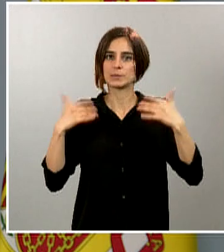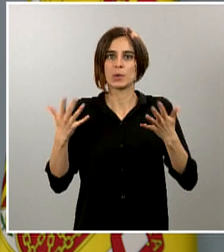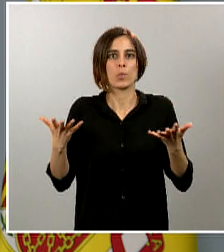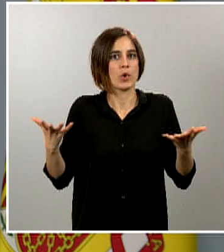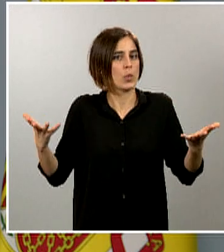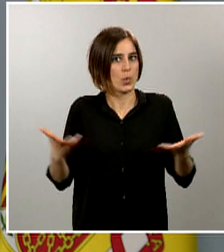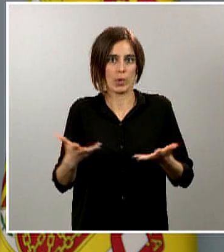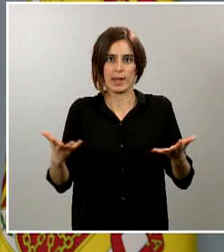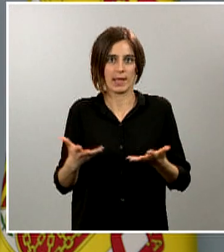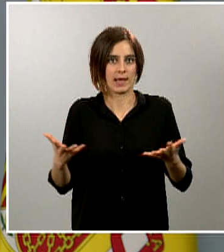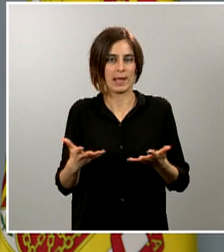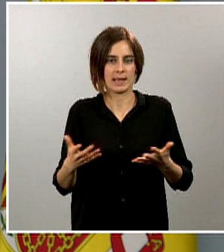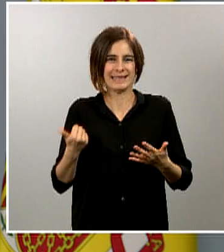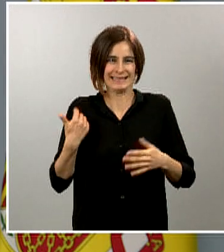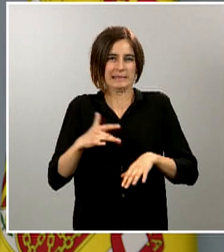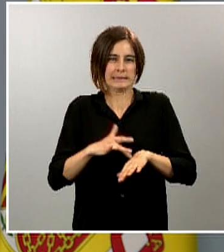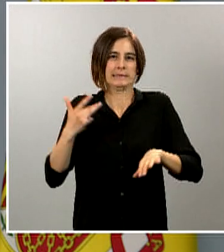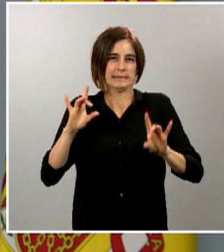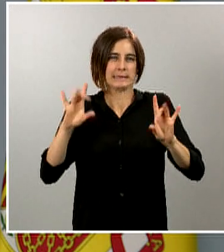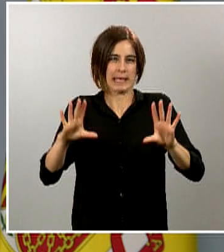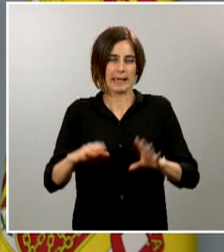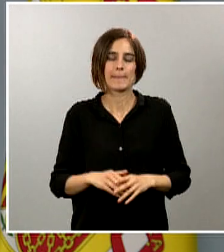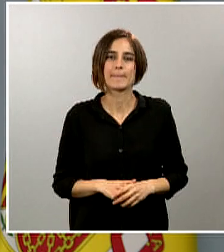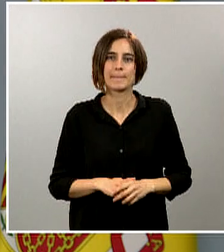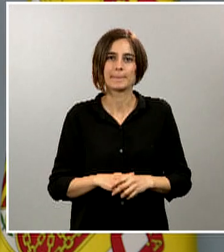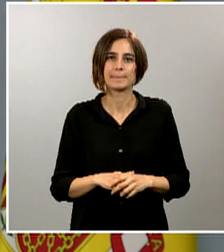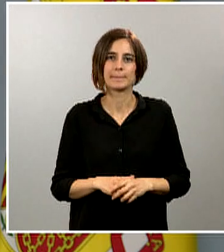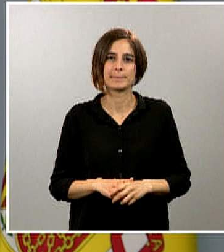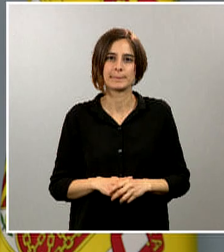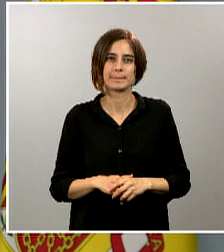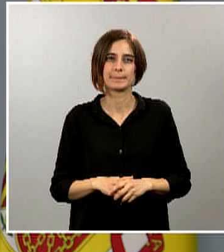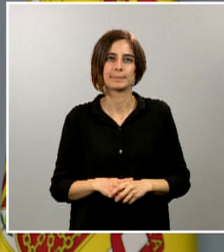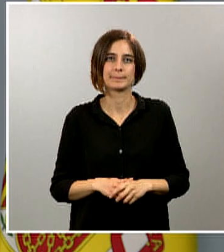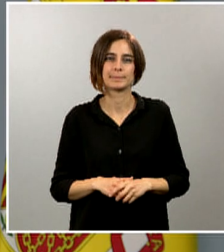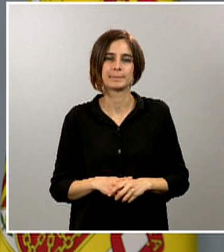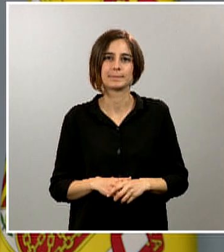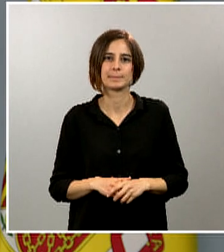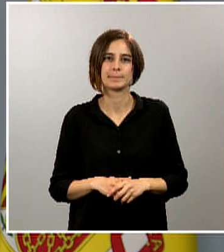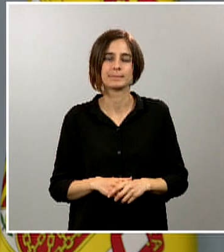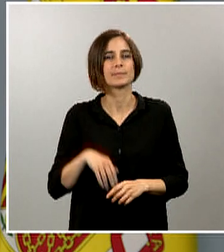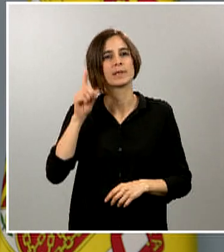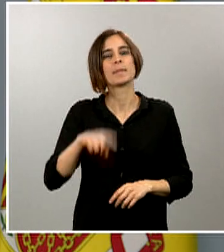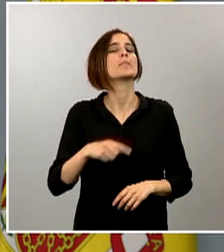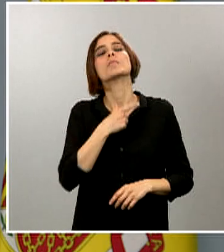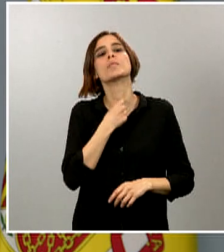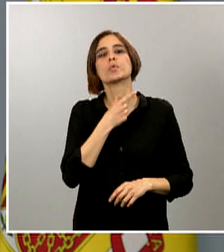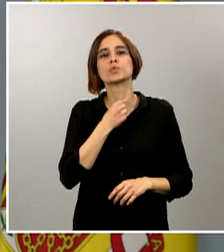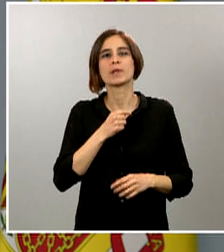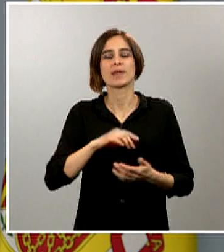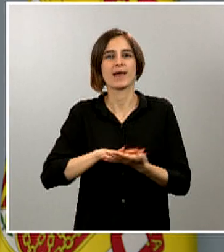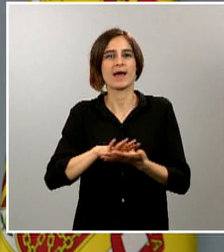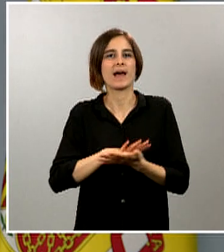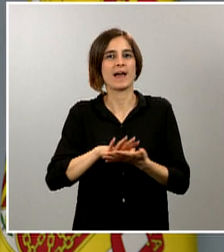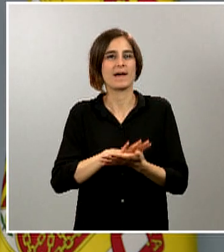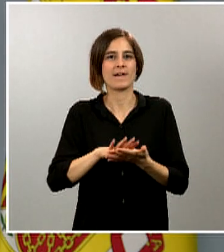máxima sensibilidad. Quisiera también hacer una referencia al papel importante, como lo he hecho en otra ocasión, pero hay